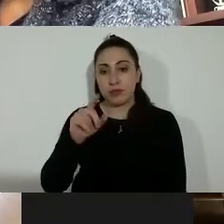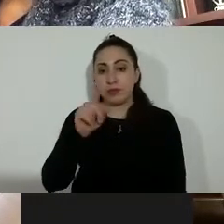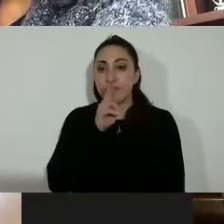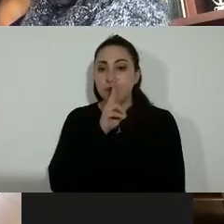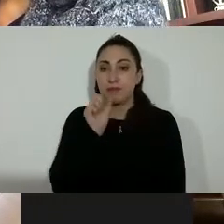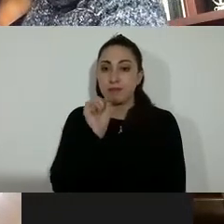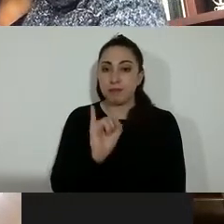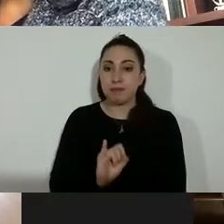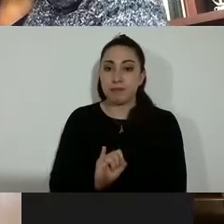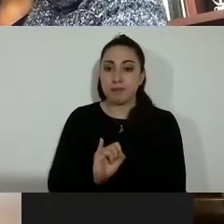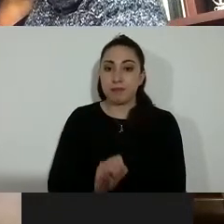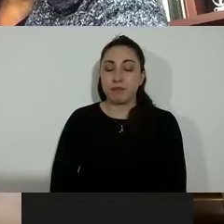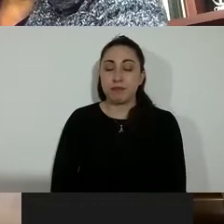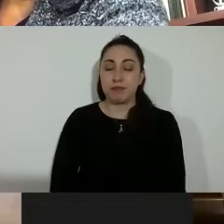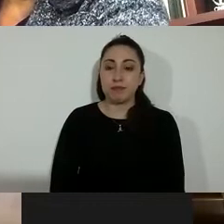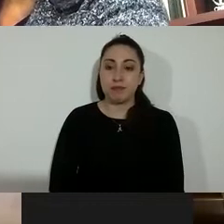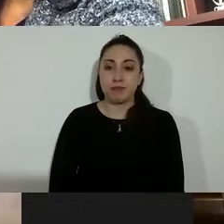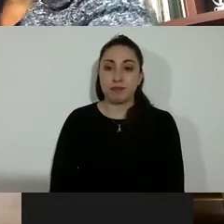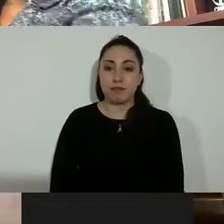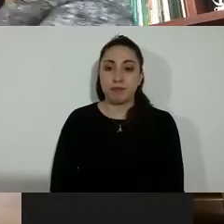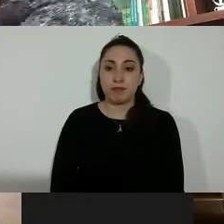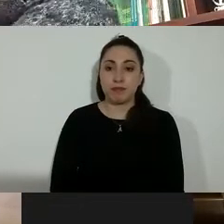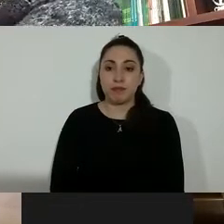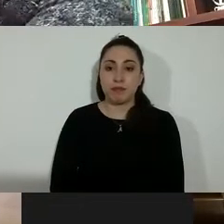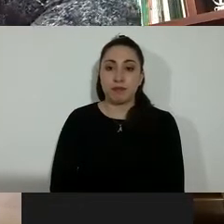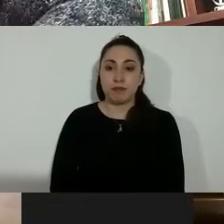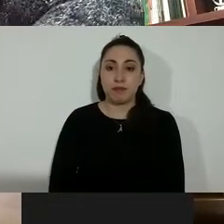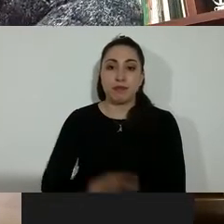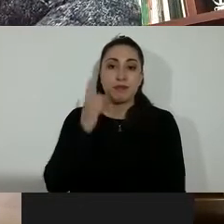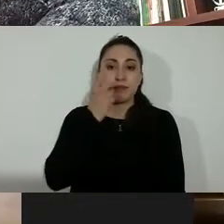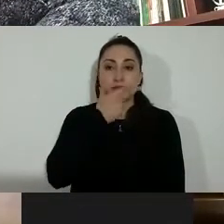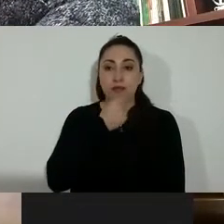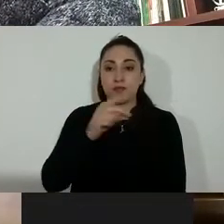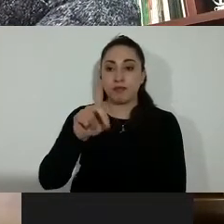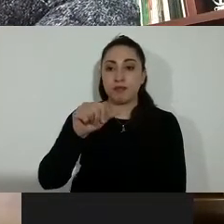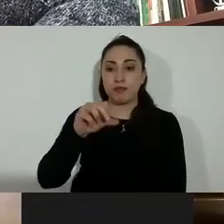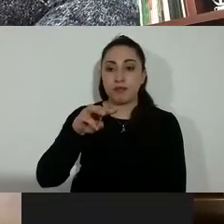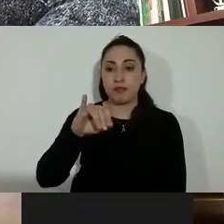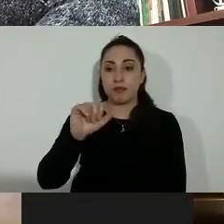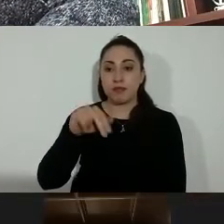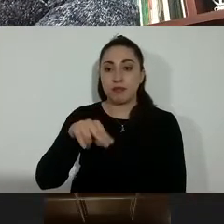Guadalupe Morales, a favor. Gracias, diputado. Diputado Cristian Damián Fonreric de la Isla.